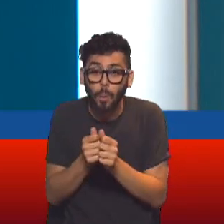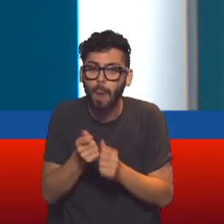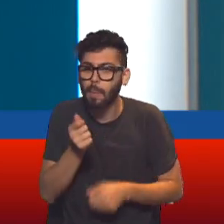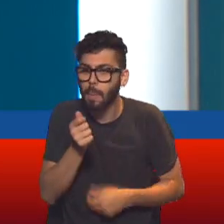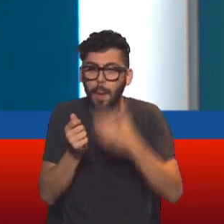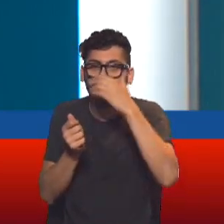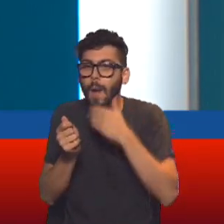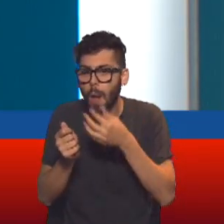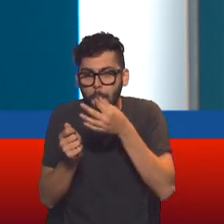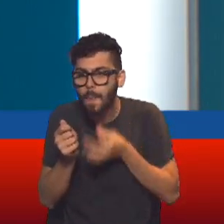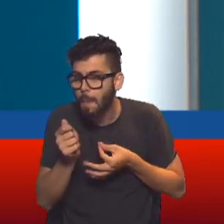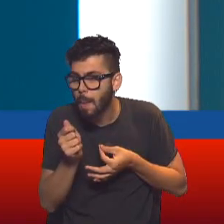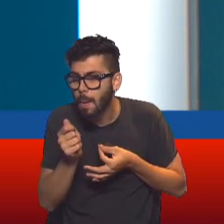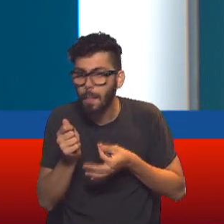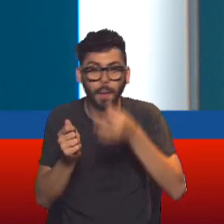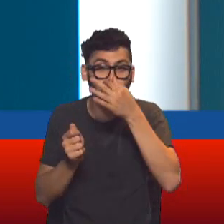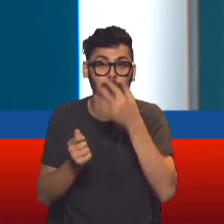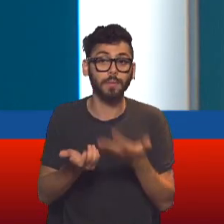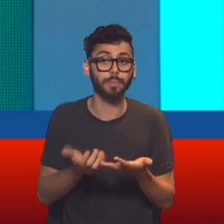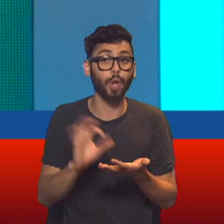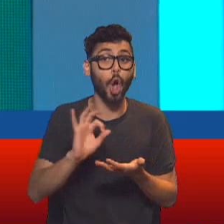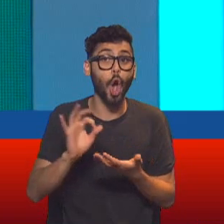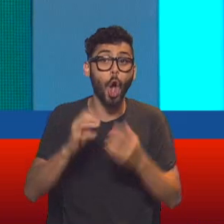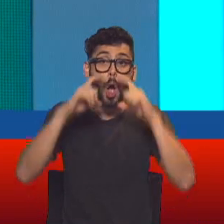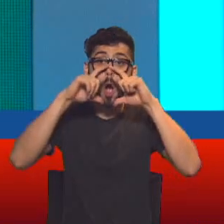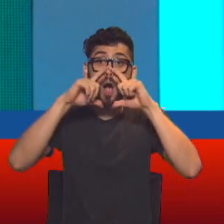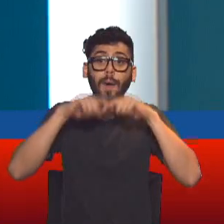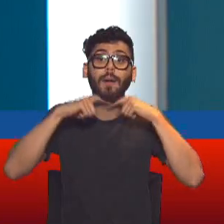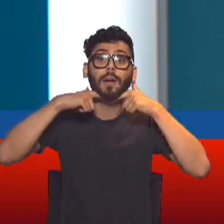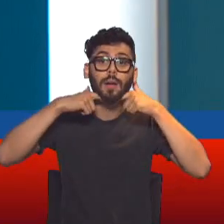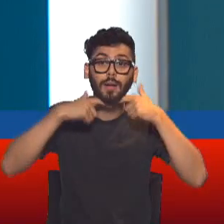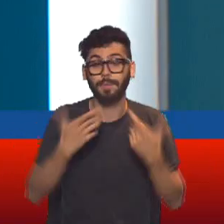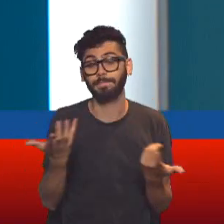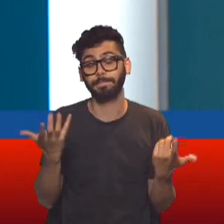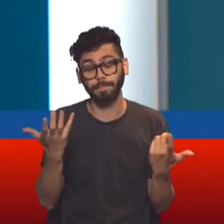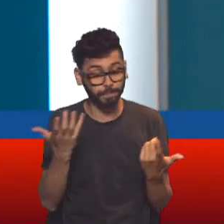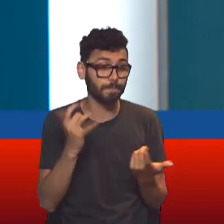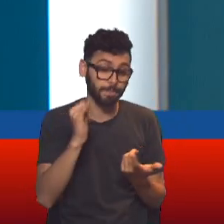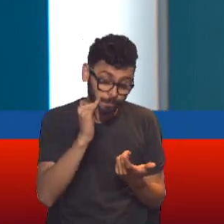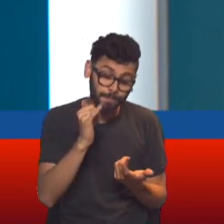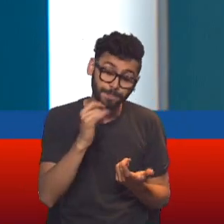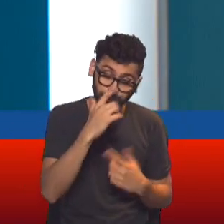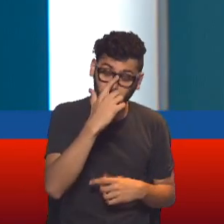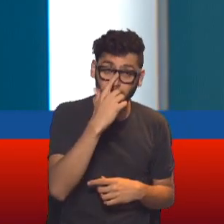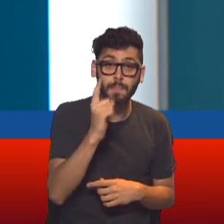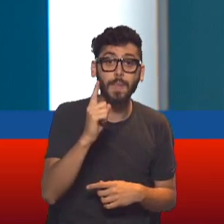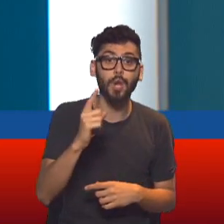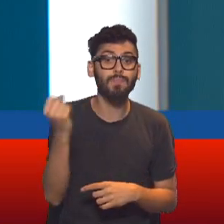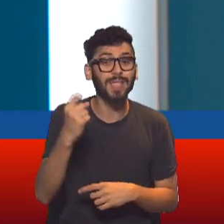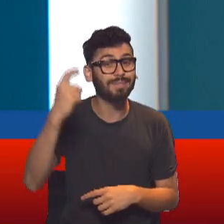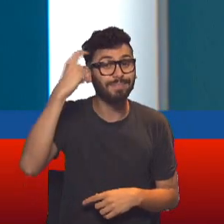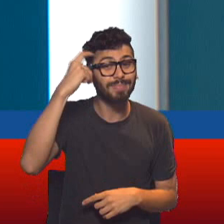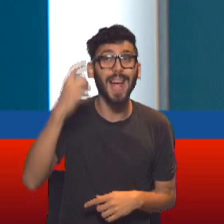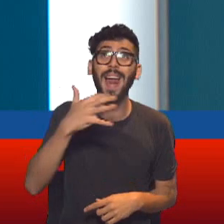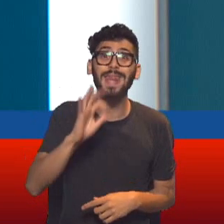baja, no entendió nada. O lo usa de bufanda. O lo usa de bufanda, bueno, pero me parece que volvemos a lo mismo, ¿no? La Sí. conciencia de entender que no se